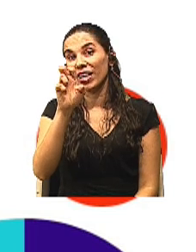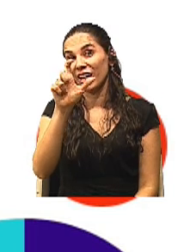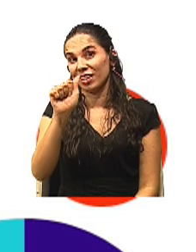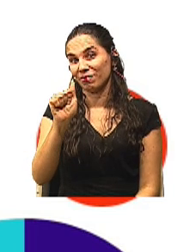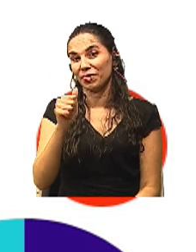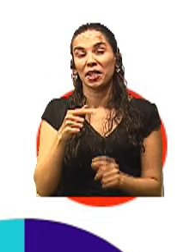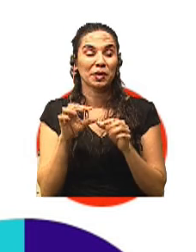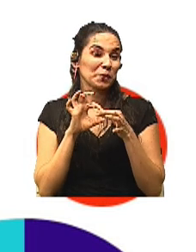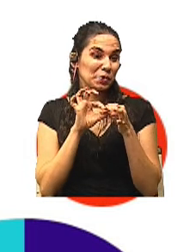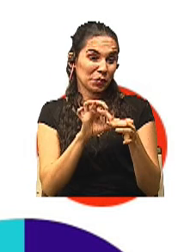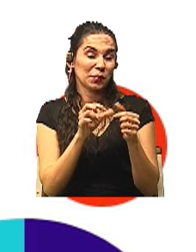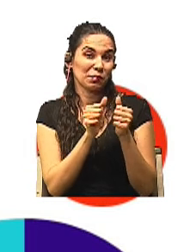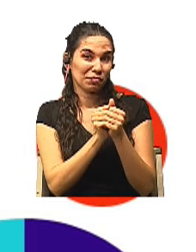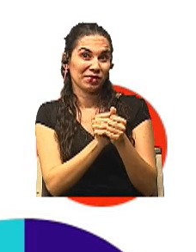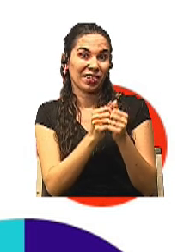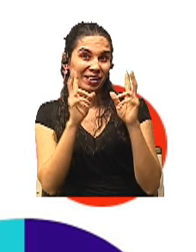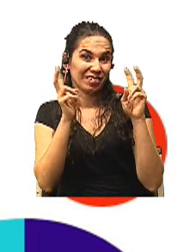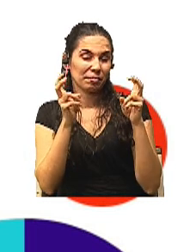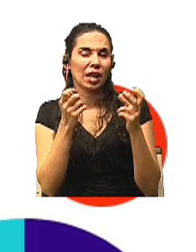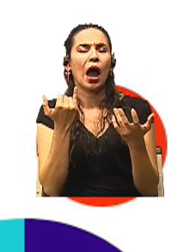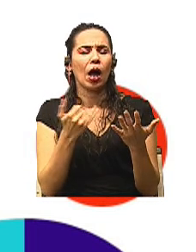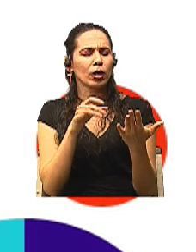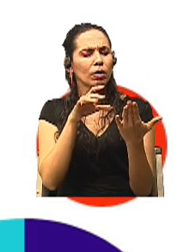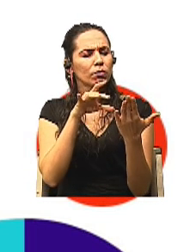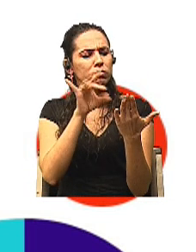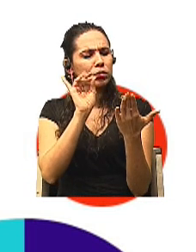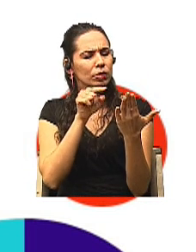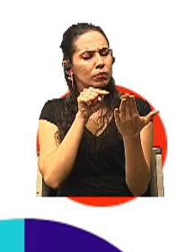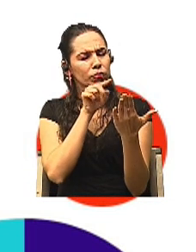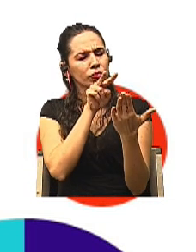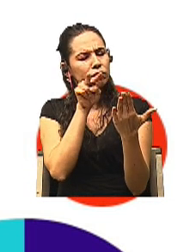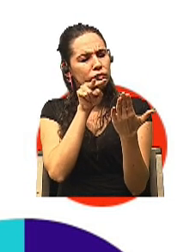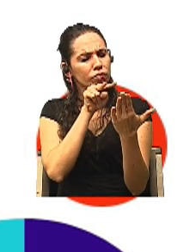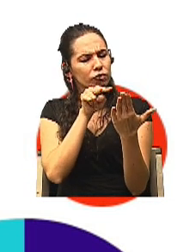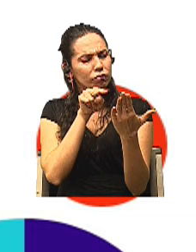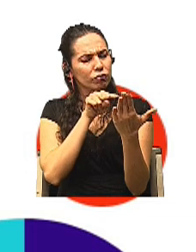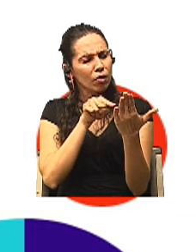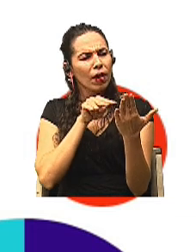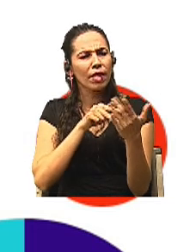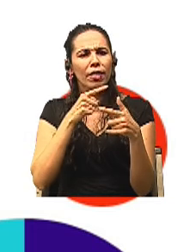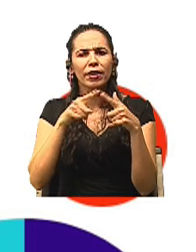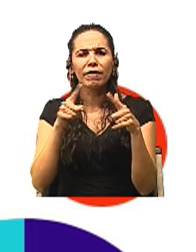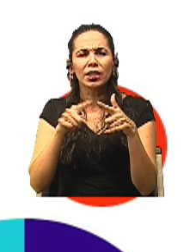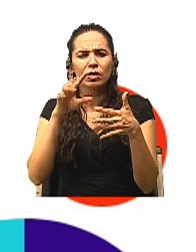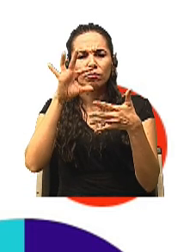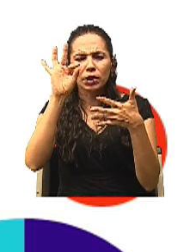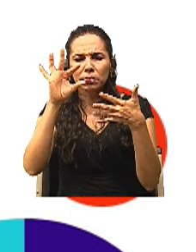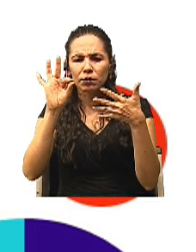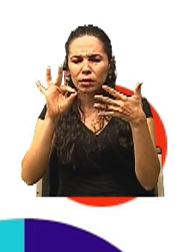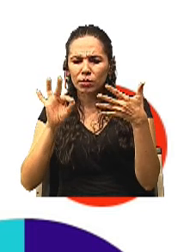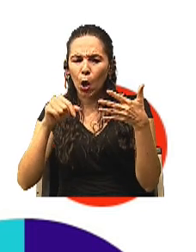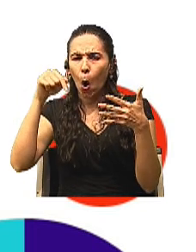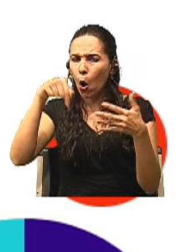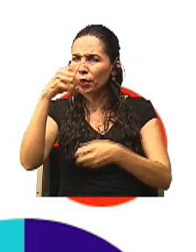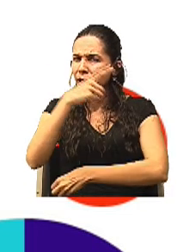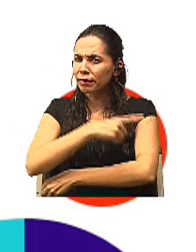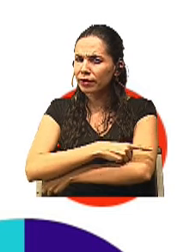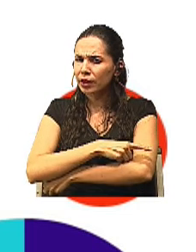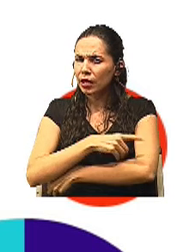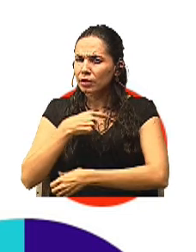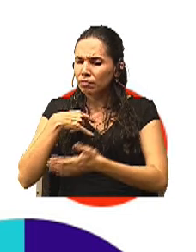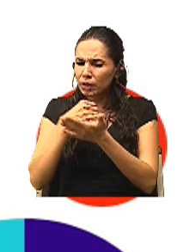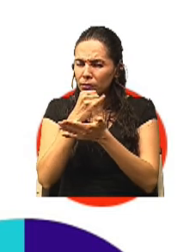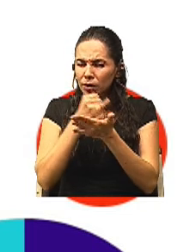narrativo. En él van a tomar estos elementos que hemos tratado el día de hoy, sobre todo